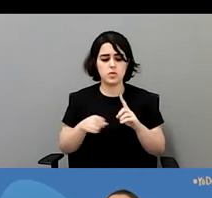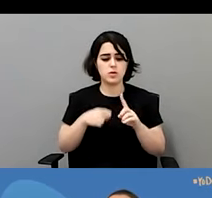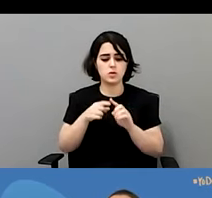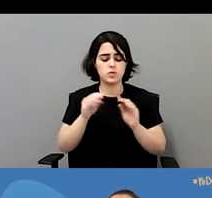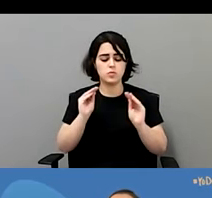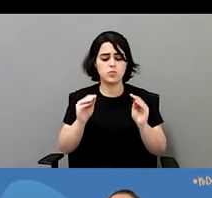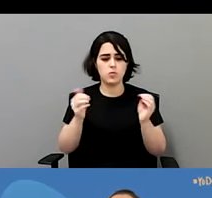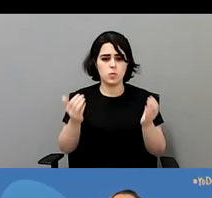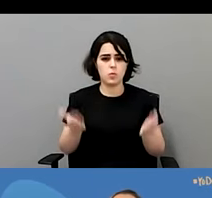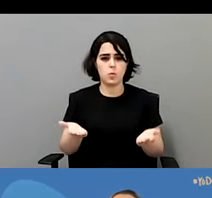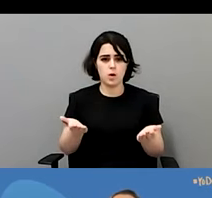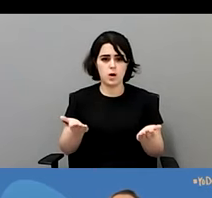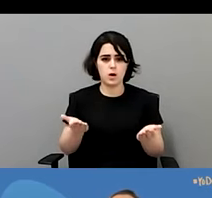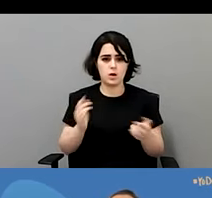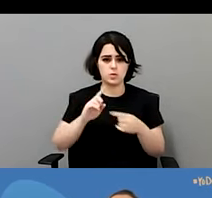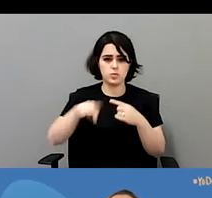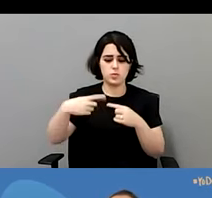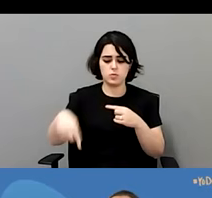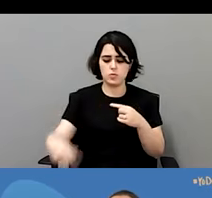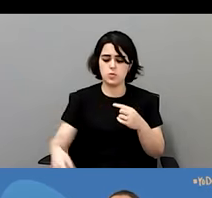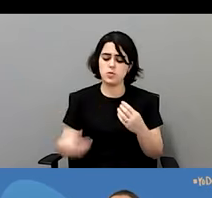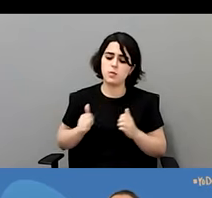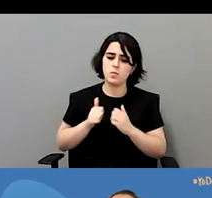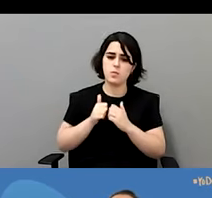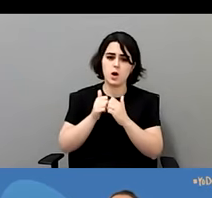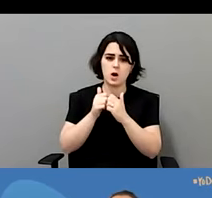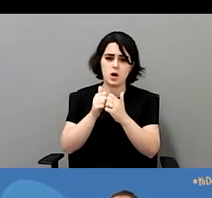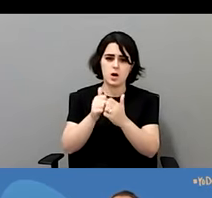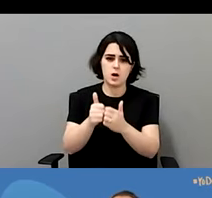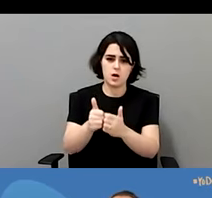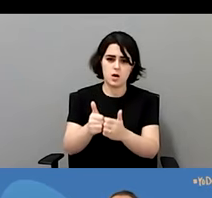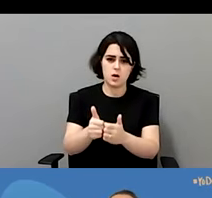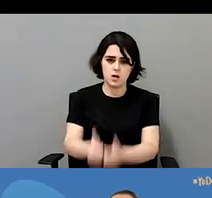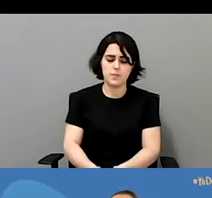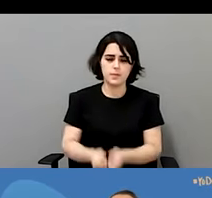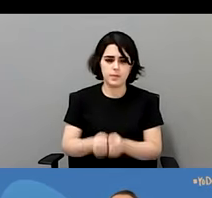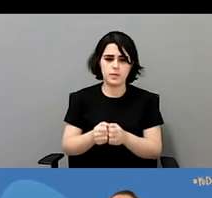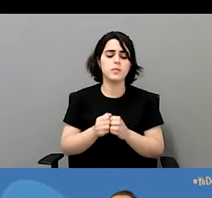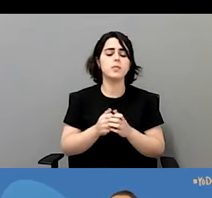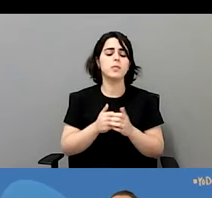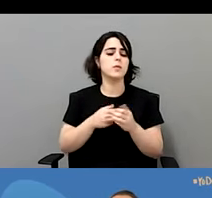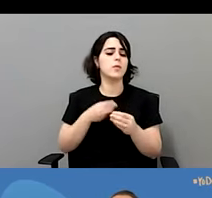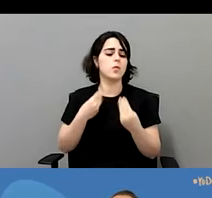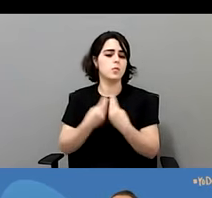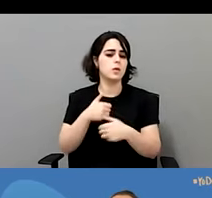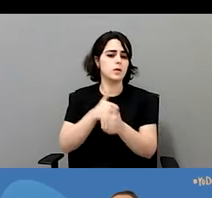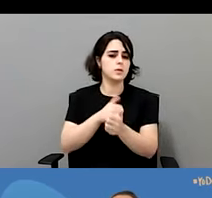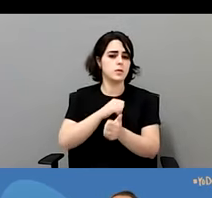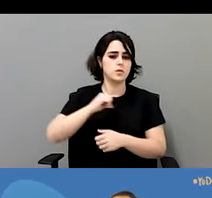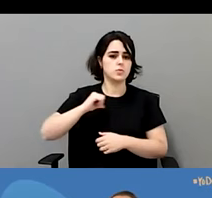la presencia de un asistente personal que te